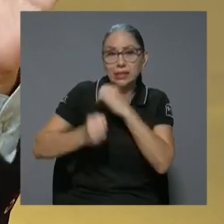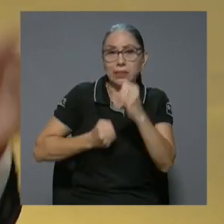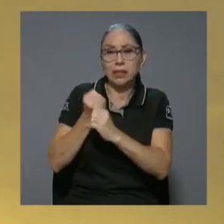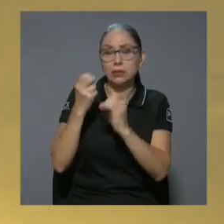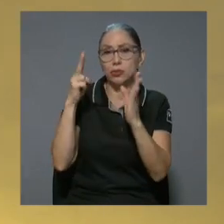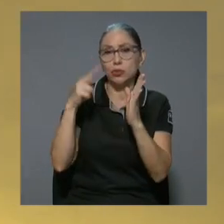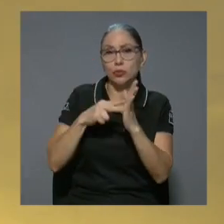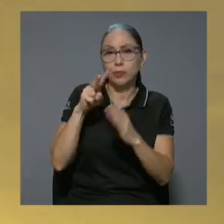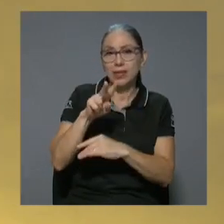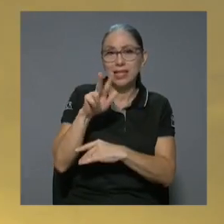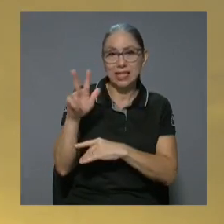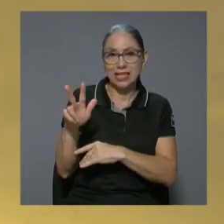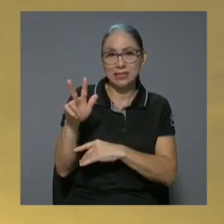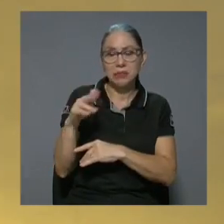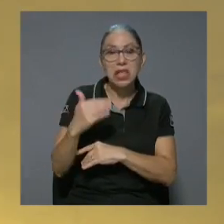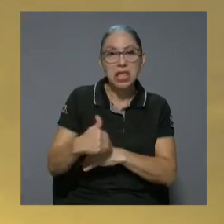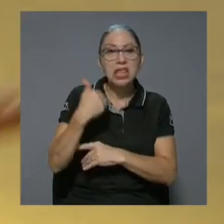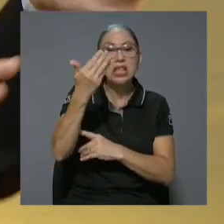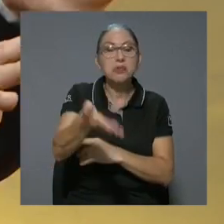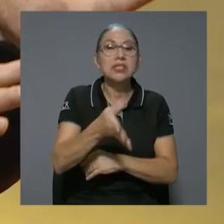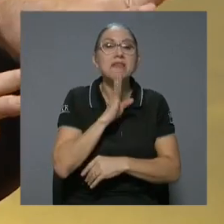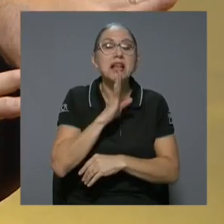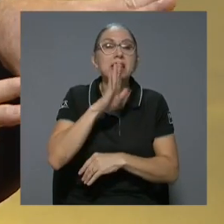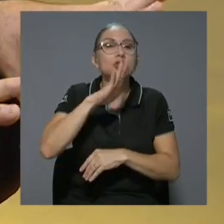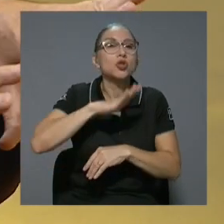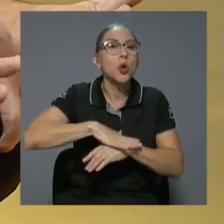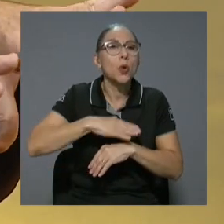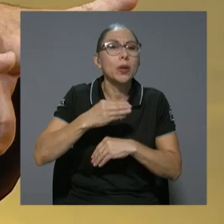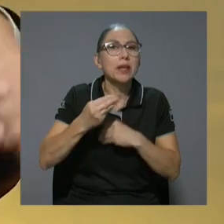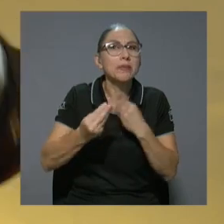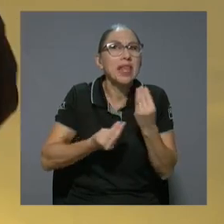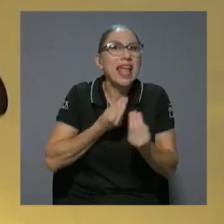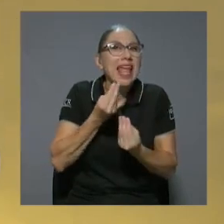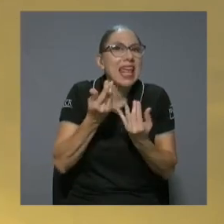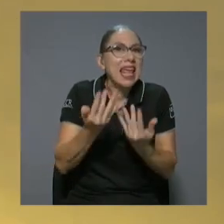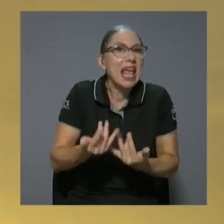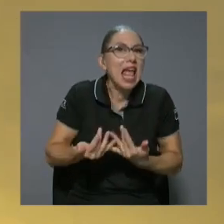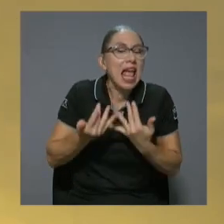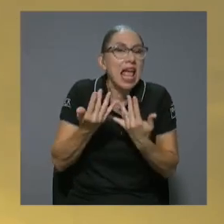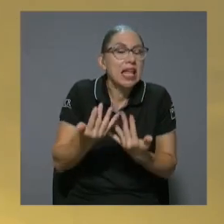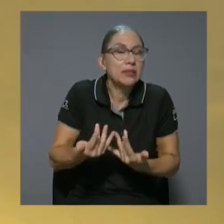luego nos hablará de las perspectivas que están sembradas en 2023